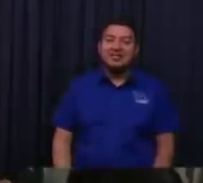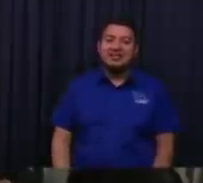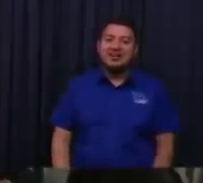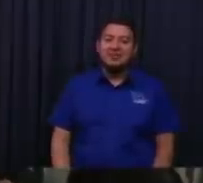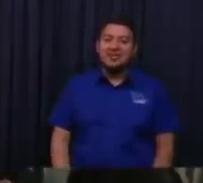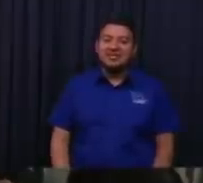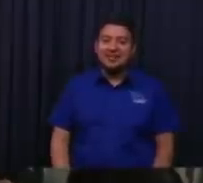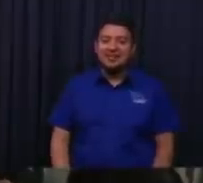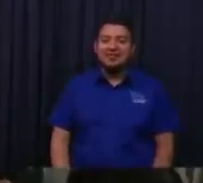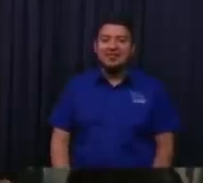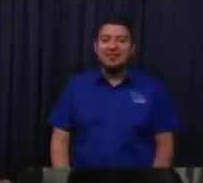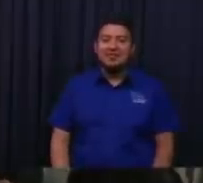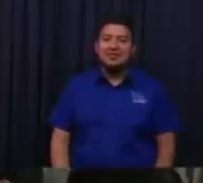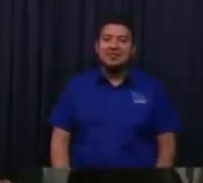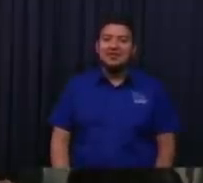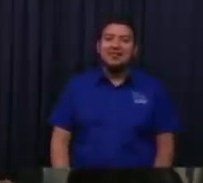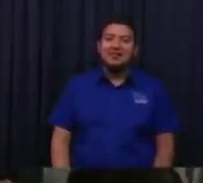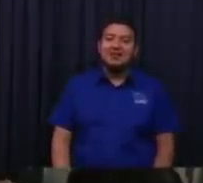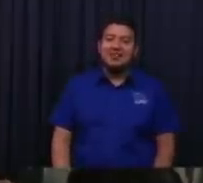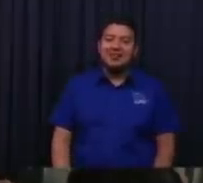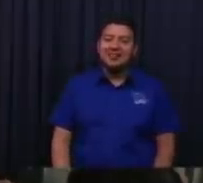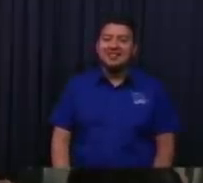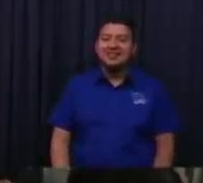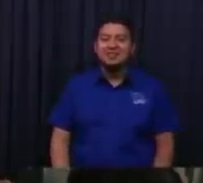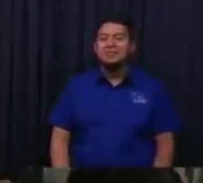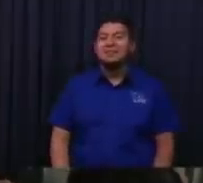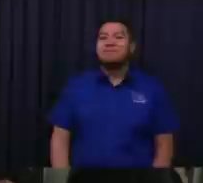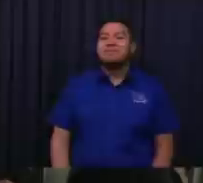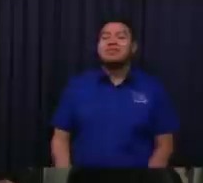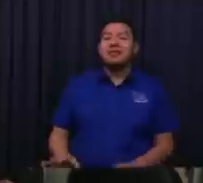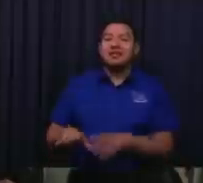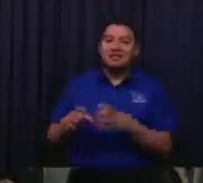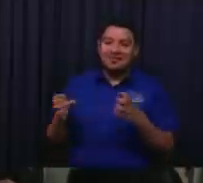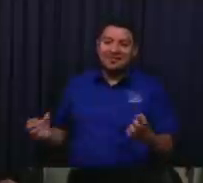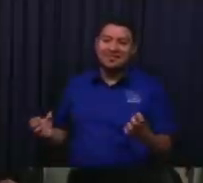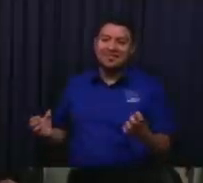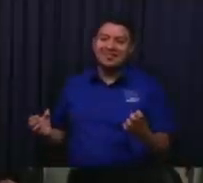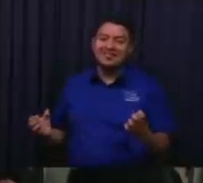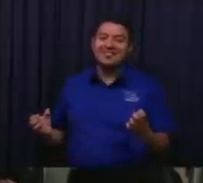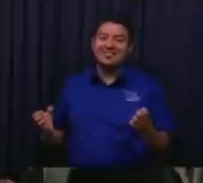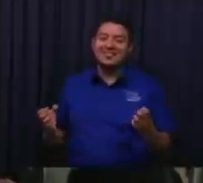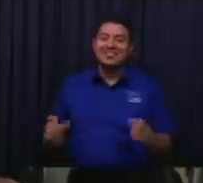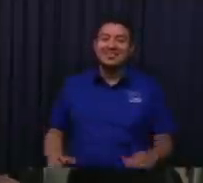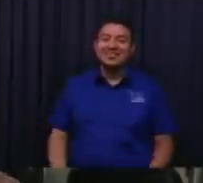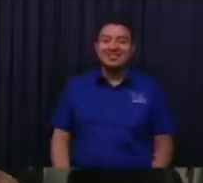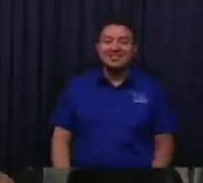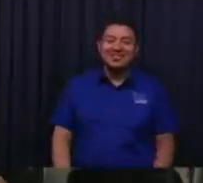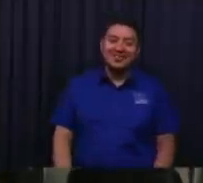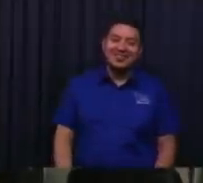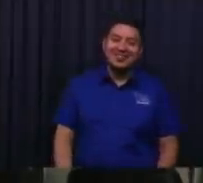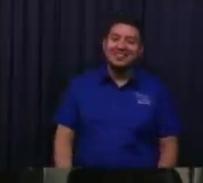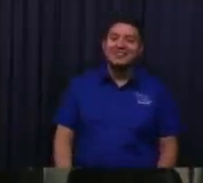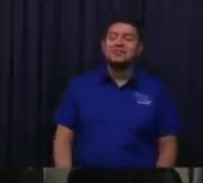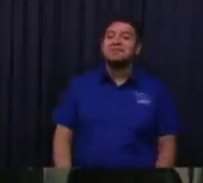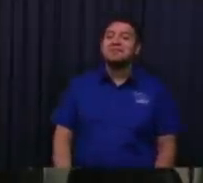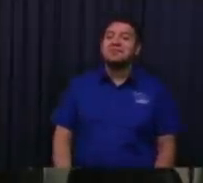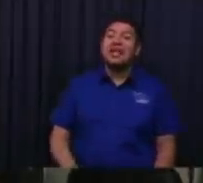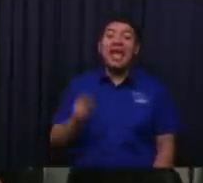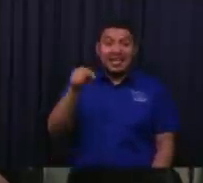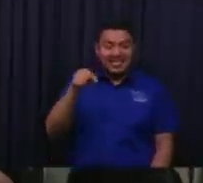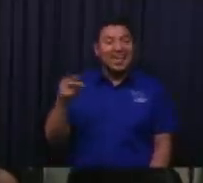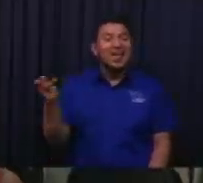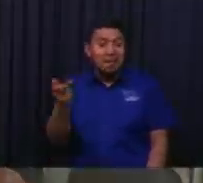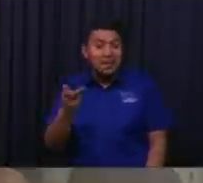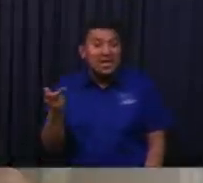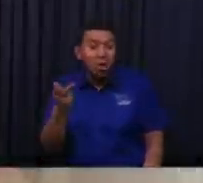bien, entonces dijimos lo siguiente: el nuevo pacto se sella con vino. Ese vino es figura de la sangre.